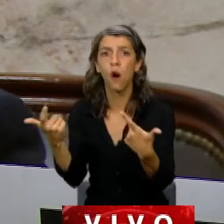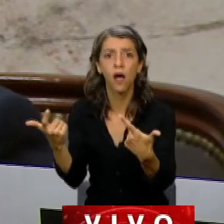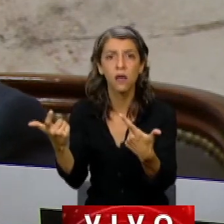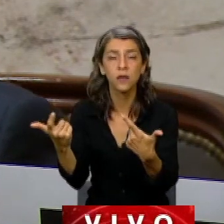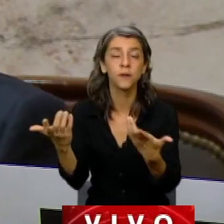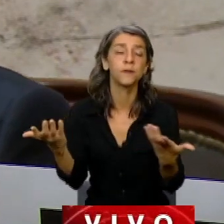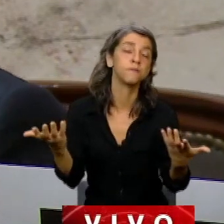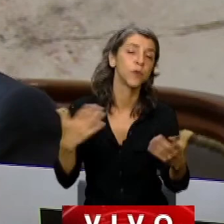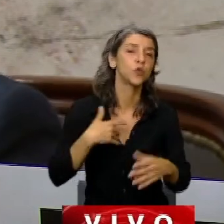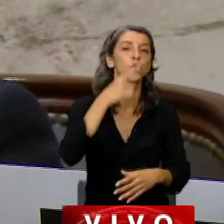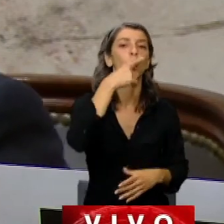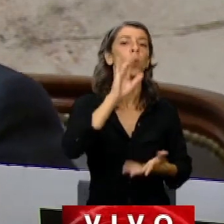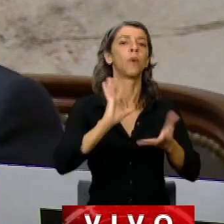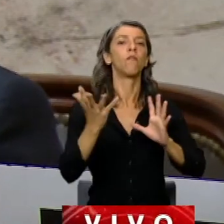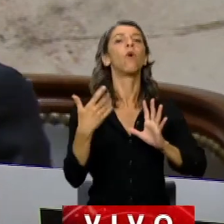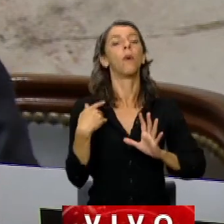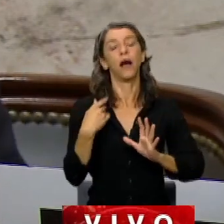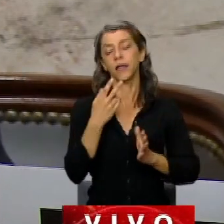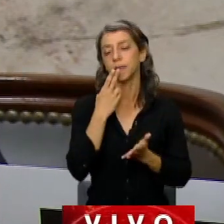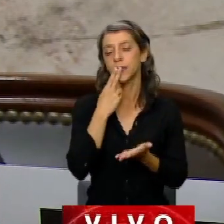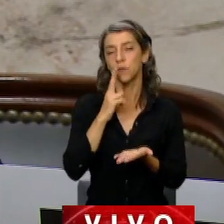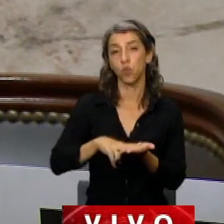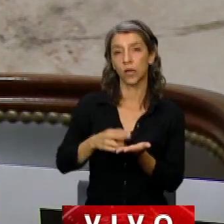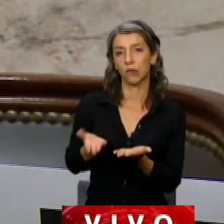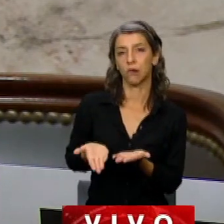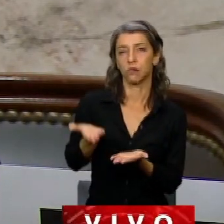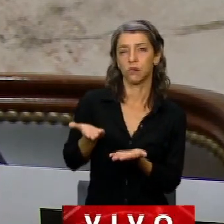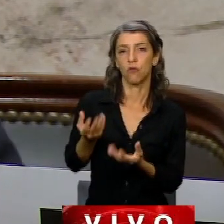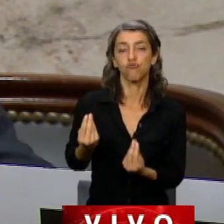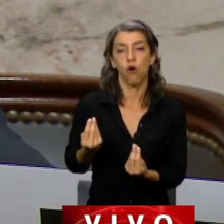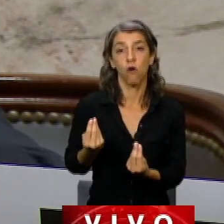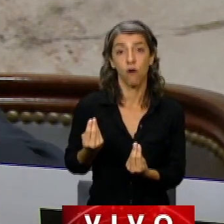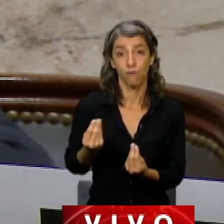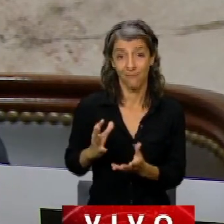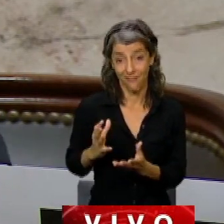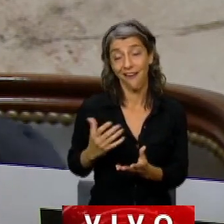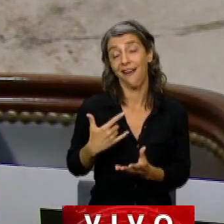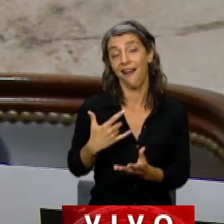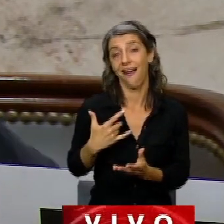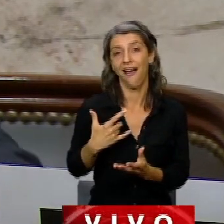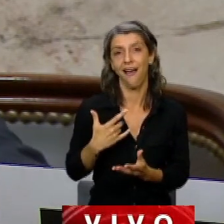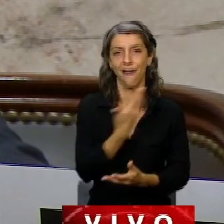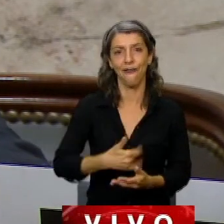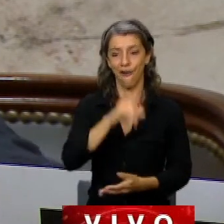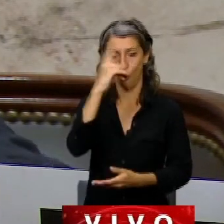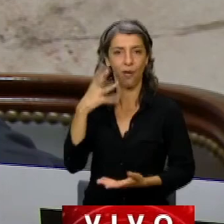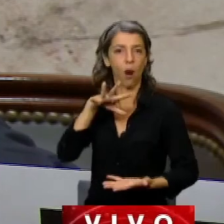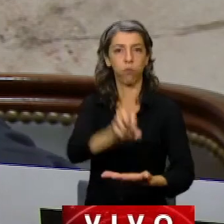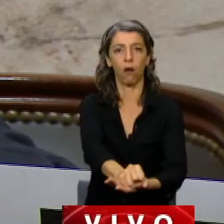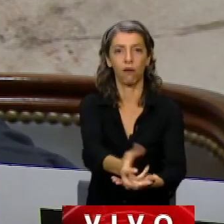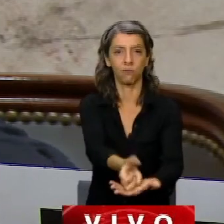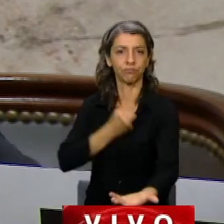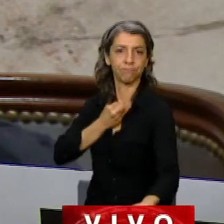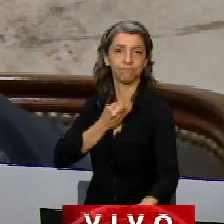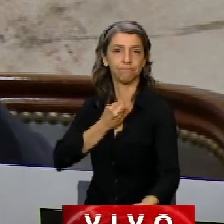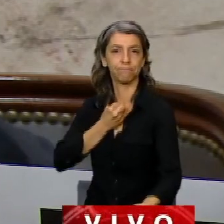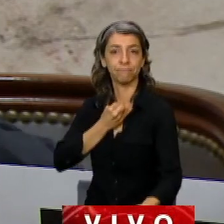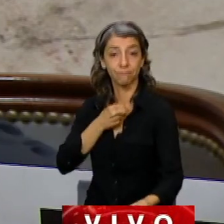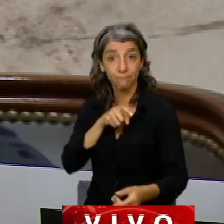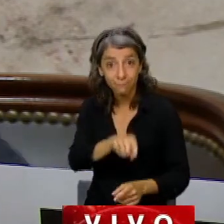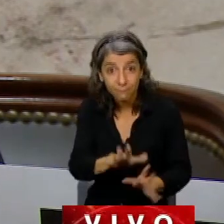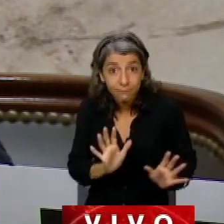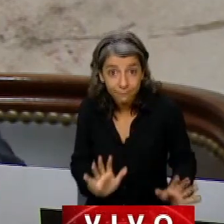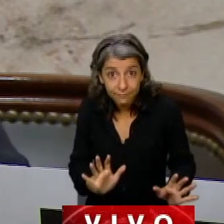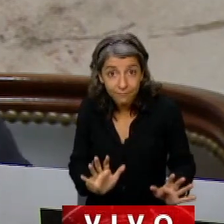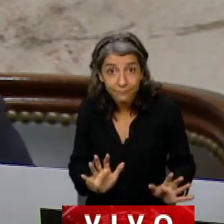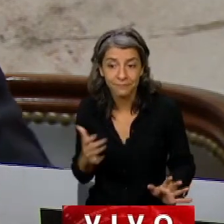Subir los impuestos explícitamente, es decir, una expropiación. Es decir, que lo mire por donde lo mire, el déficit